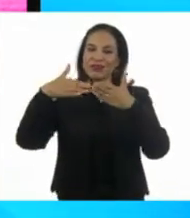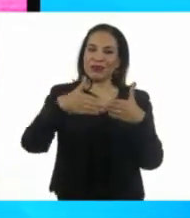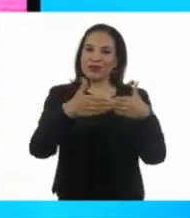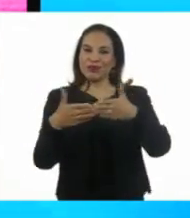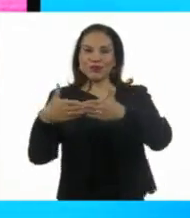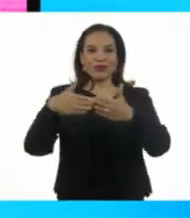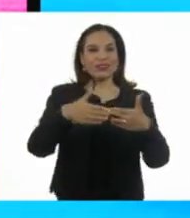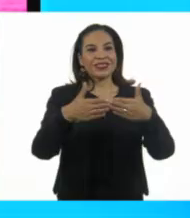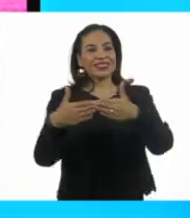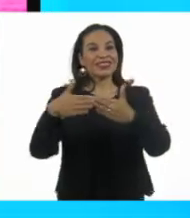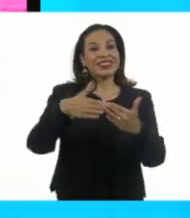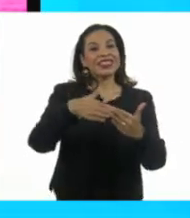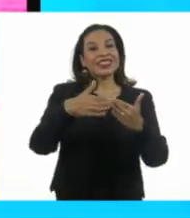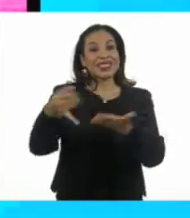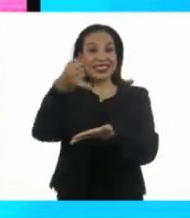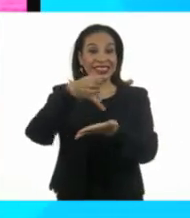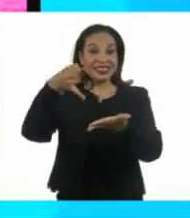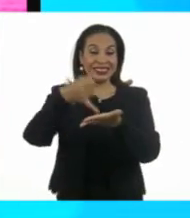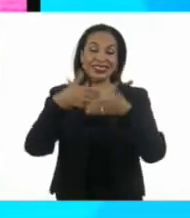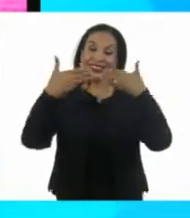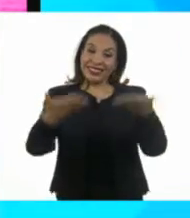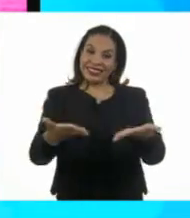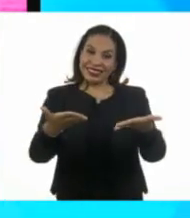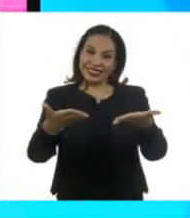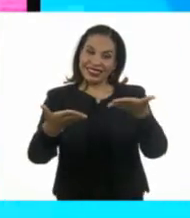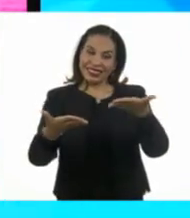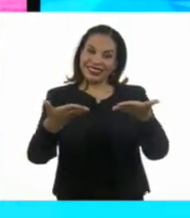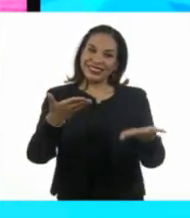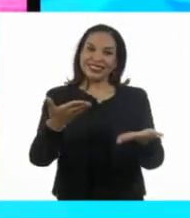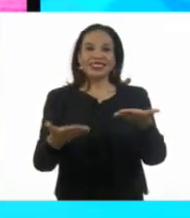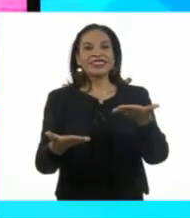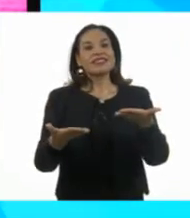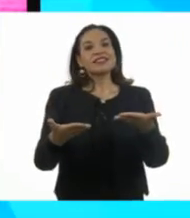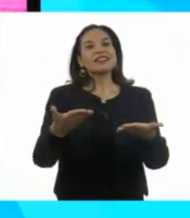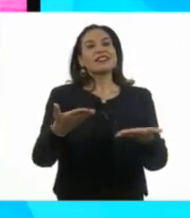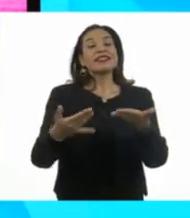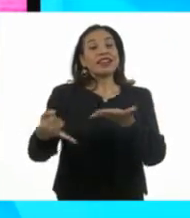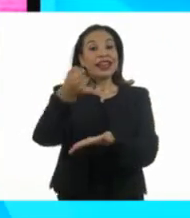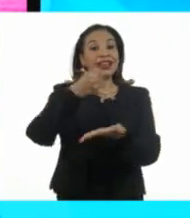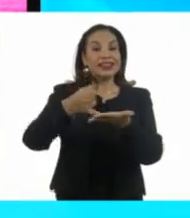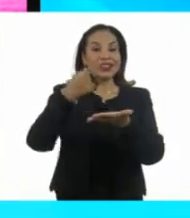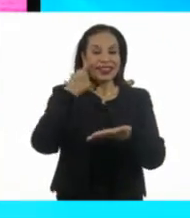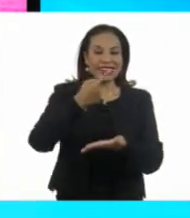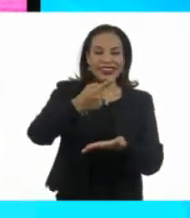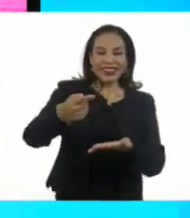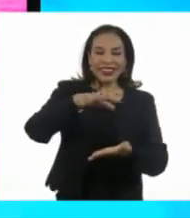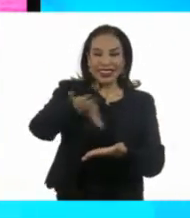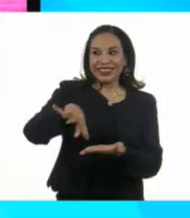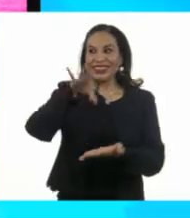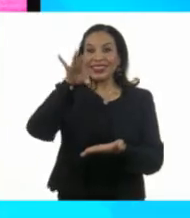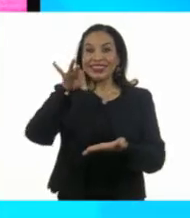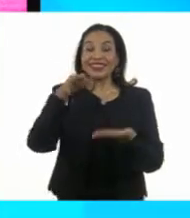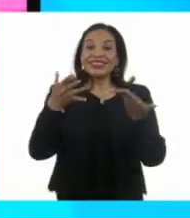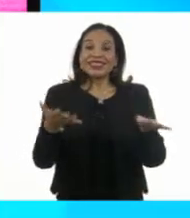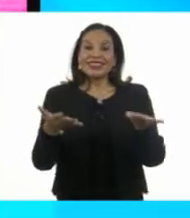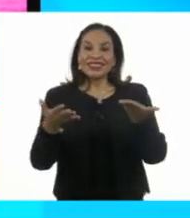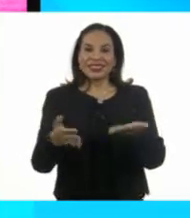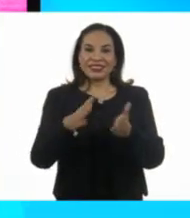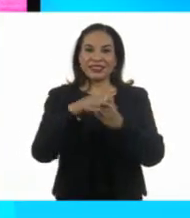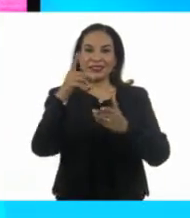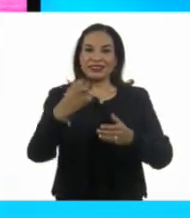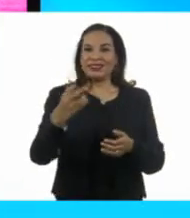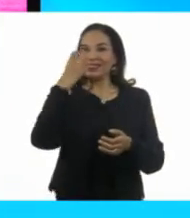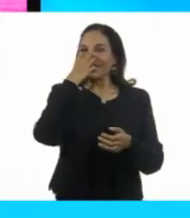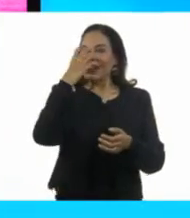fui navegando y a una isla llegué. Y en la isla encontré un